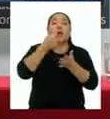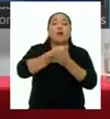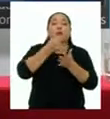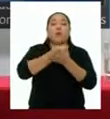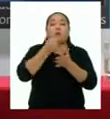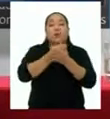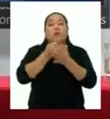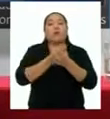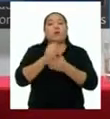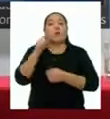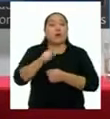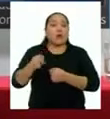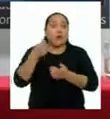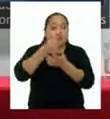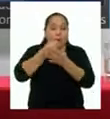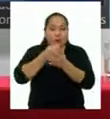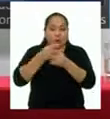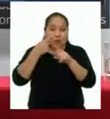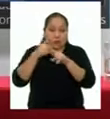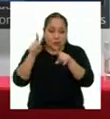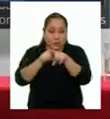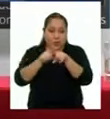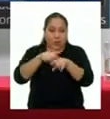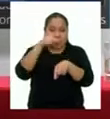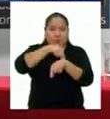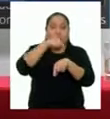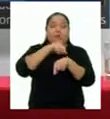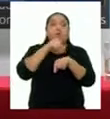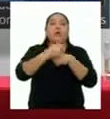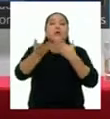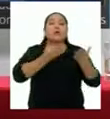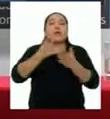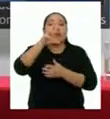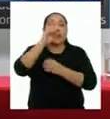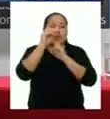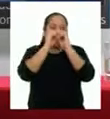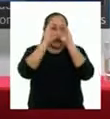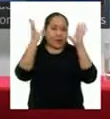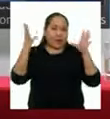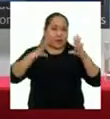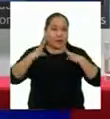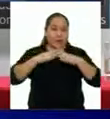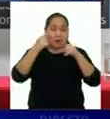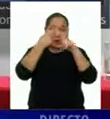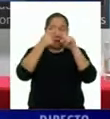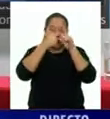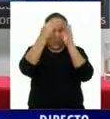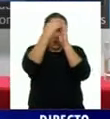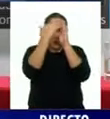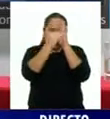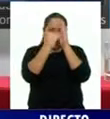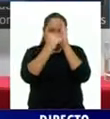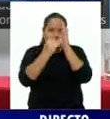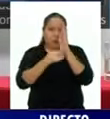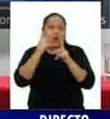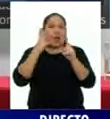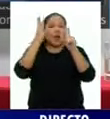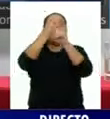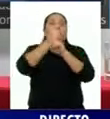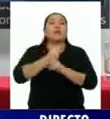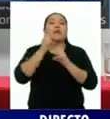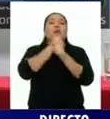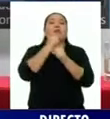gratificaciones legales, a la compensación por tiempo de servicios, a los 30 días de vacaciones, entre otros derechos que permitirán lograr condiciones de trabajo